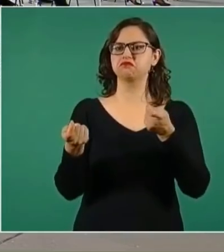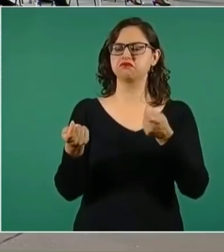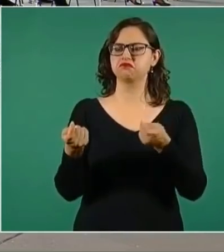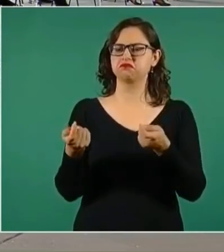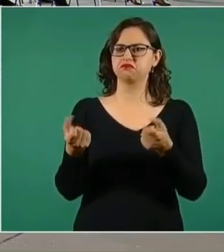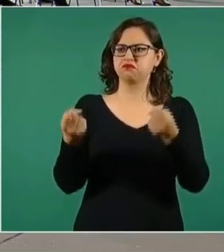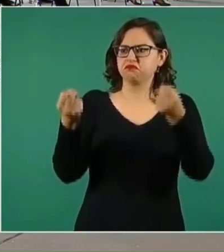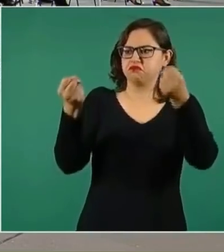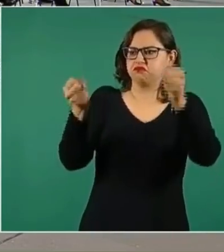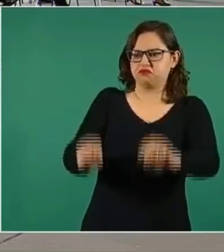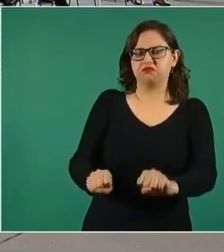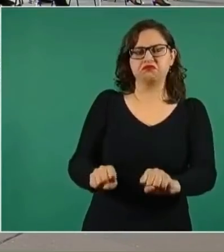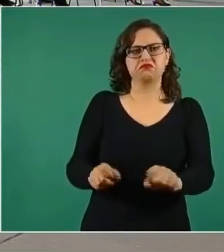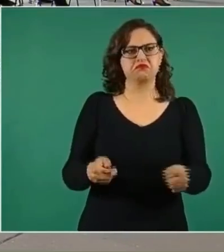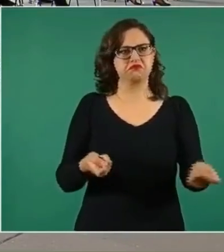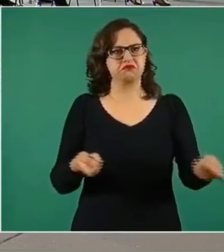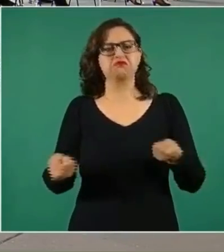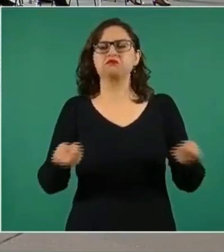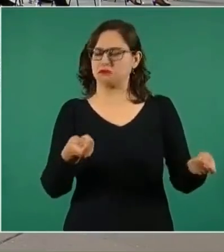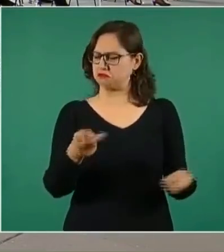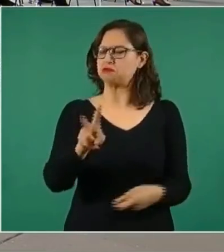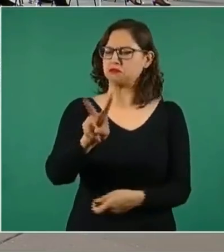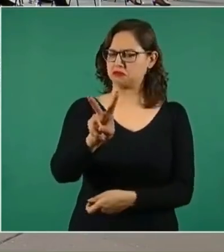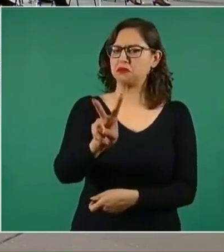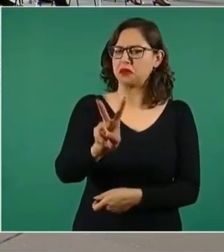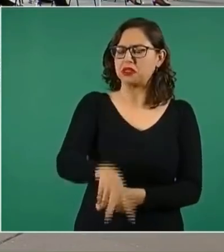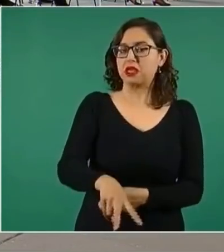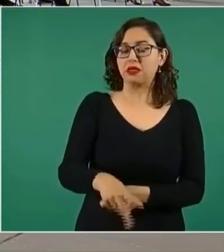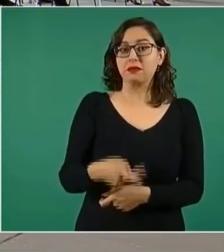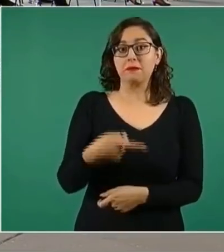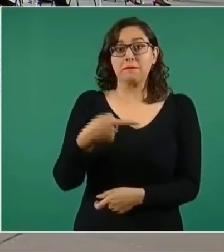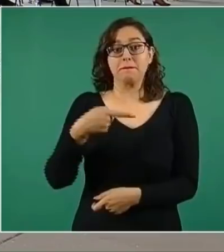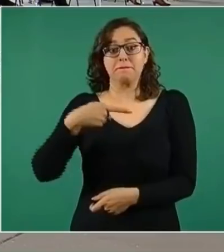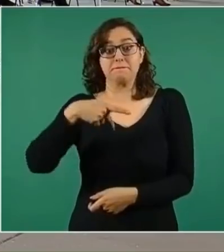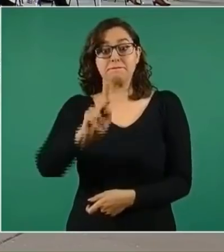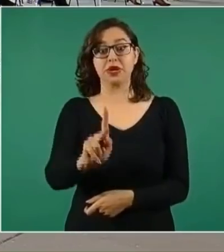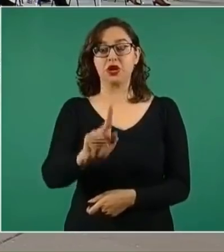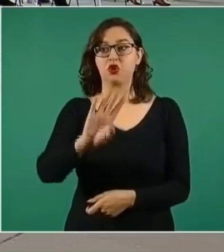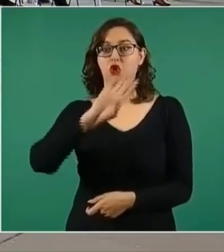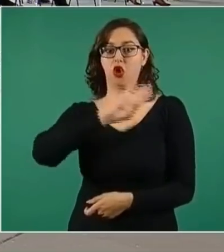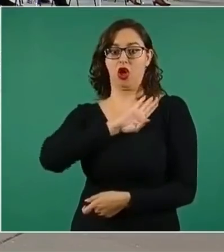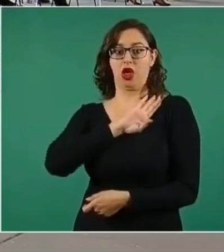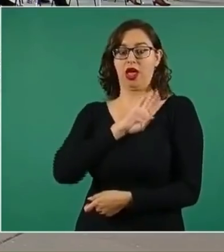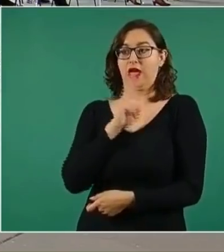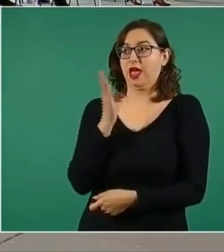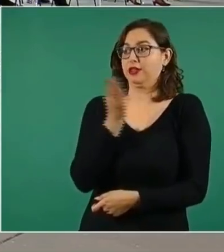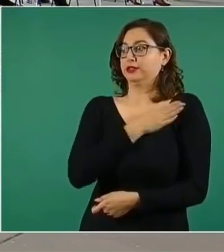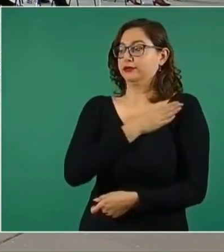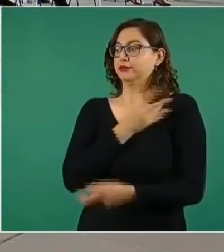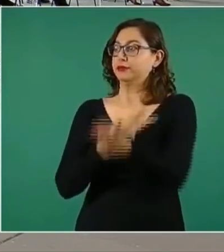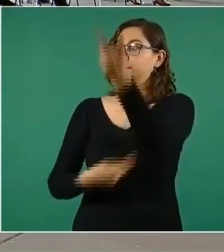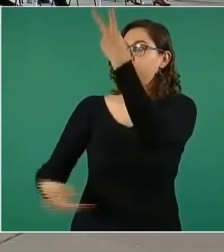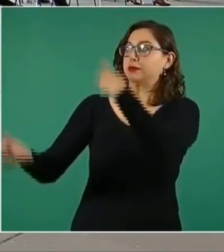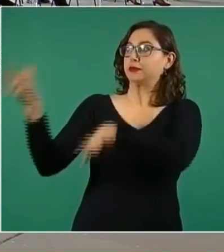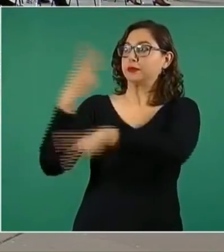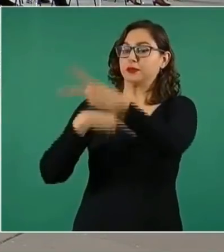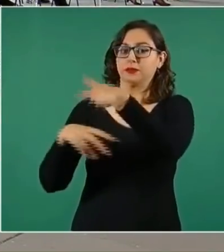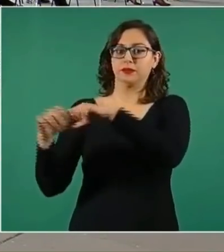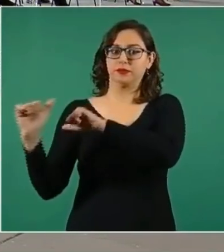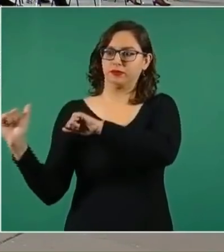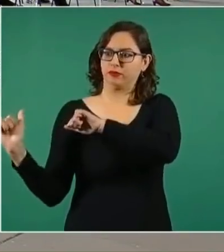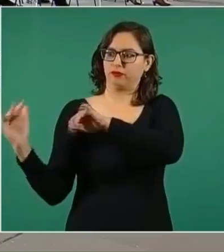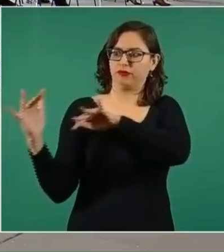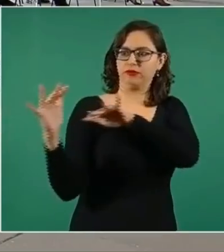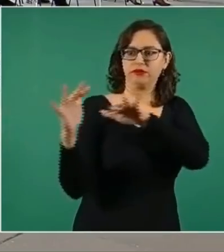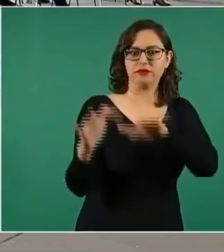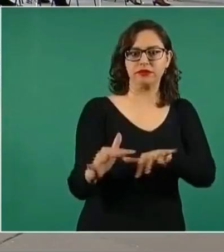pero a la llegada de los españoles era evidente la decadencia del